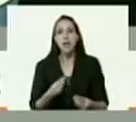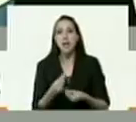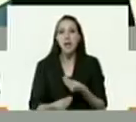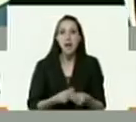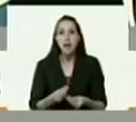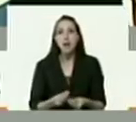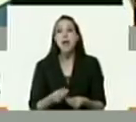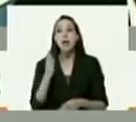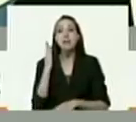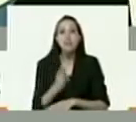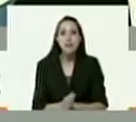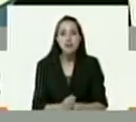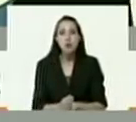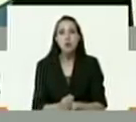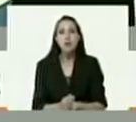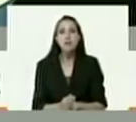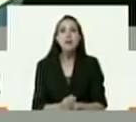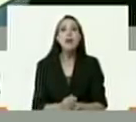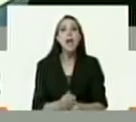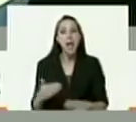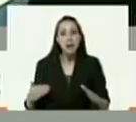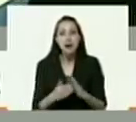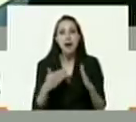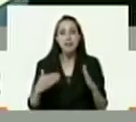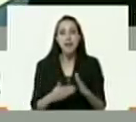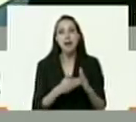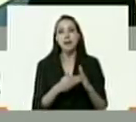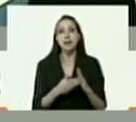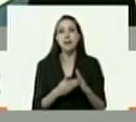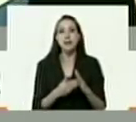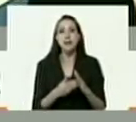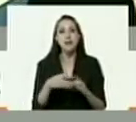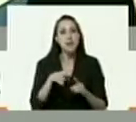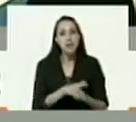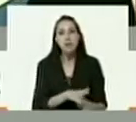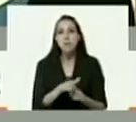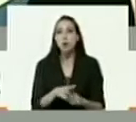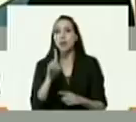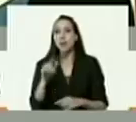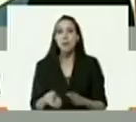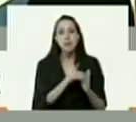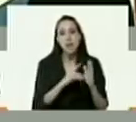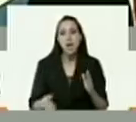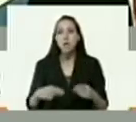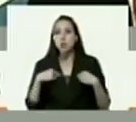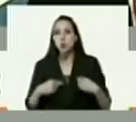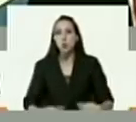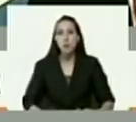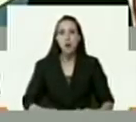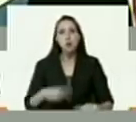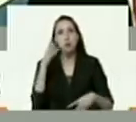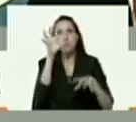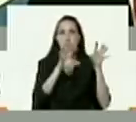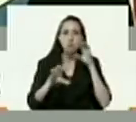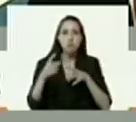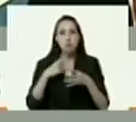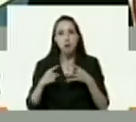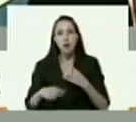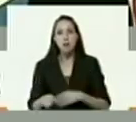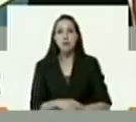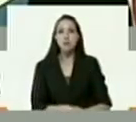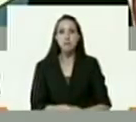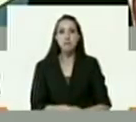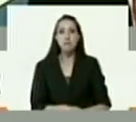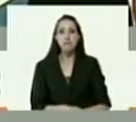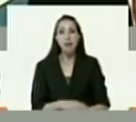con sanciones secundarias se ataquen y se violen derechos humanos en terceros países. Es muy